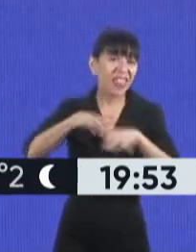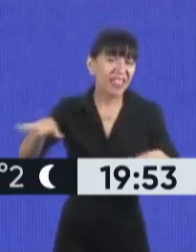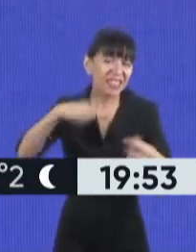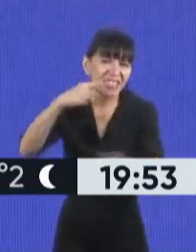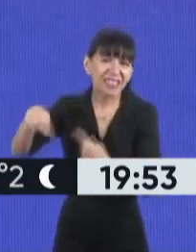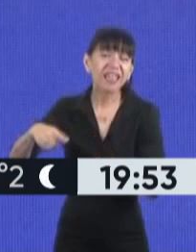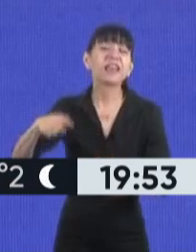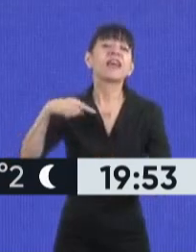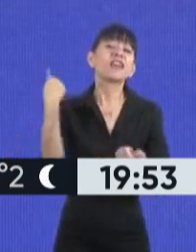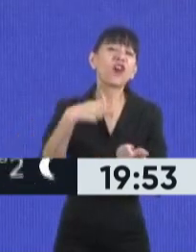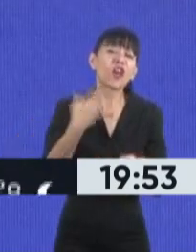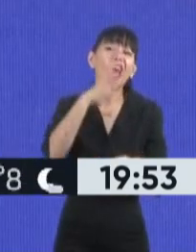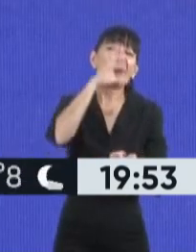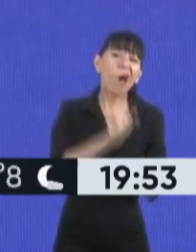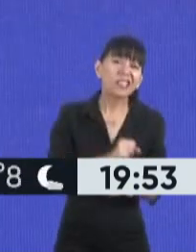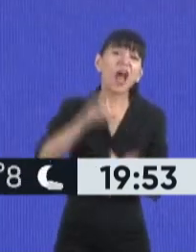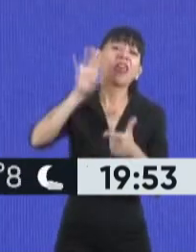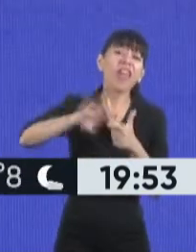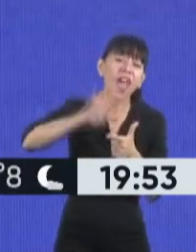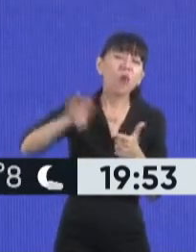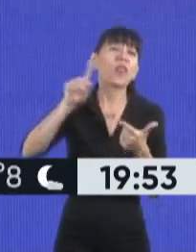deuda recibida, la pandemia,